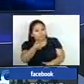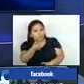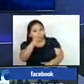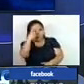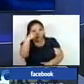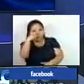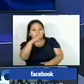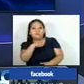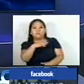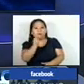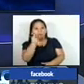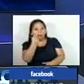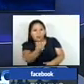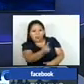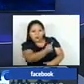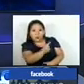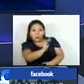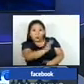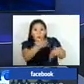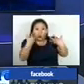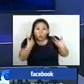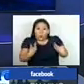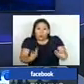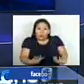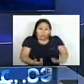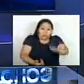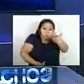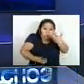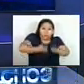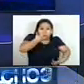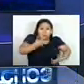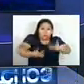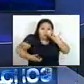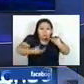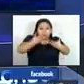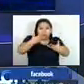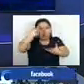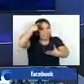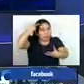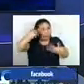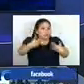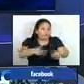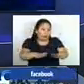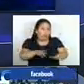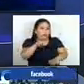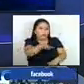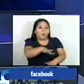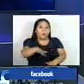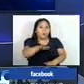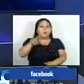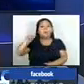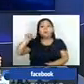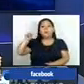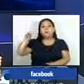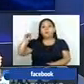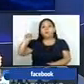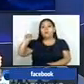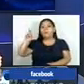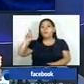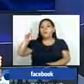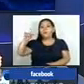confirmaran la localización de sus cuerpos carbonizados en el estado de Tamaulipas se presume que la mayoría son de origen